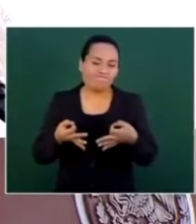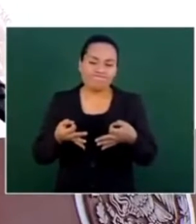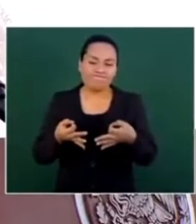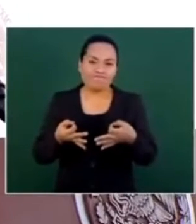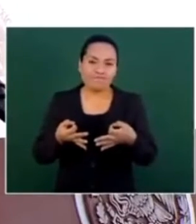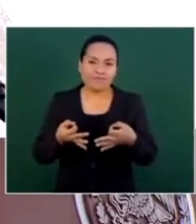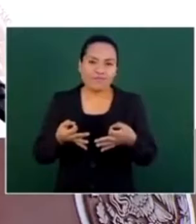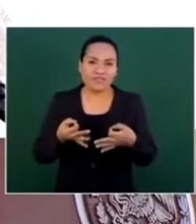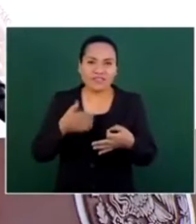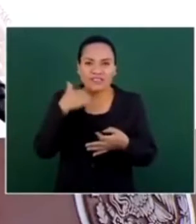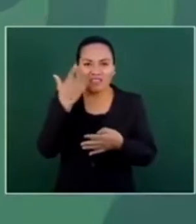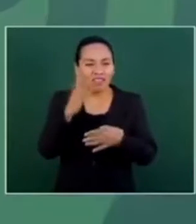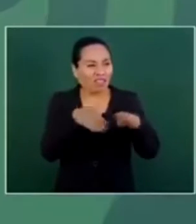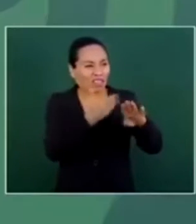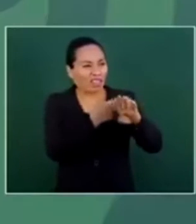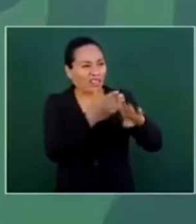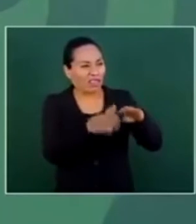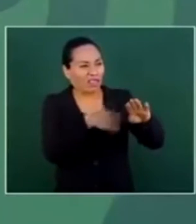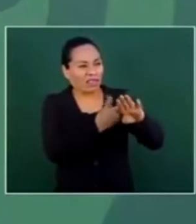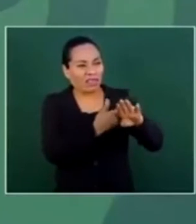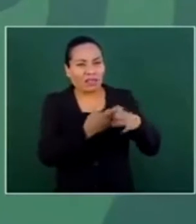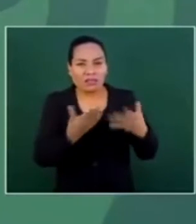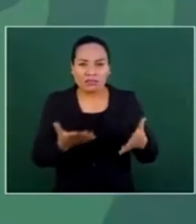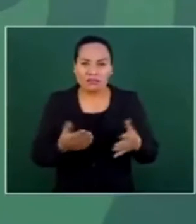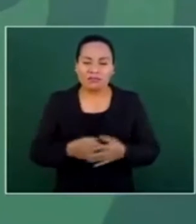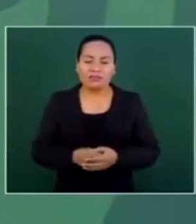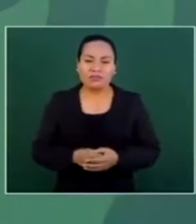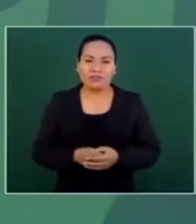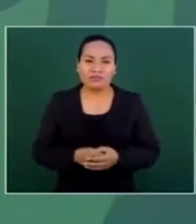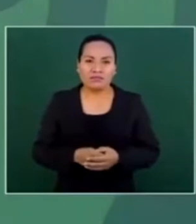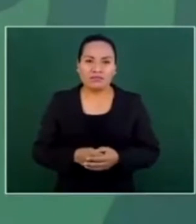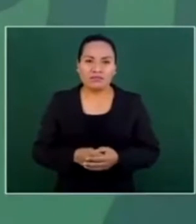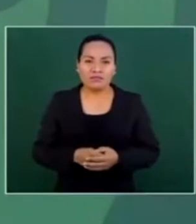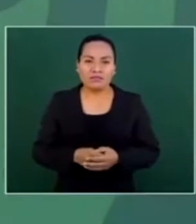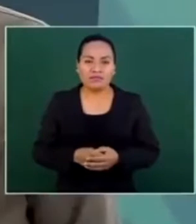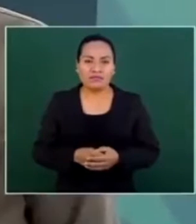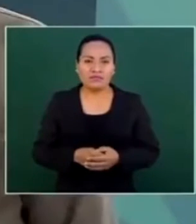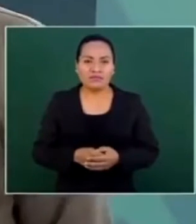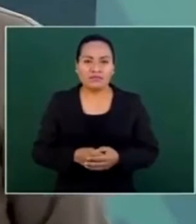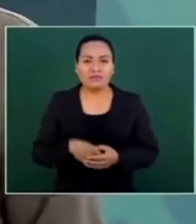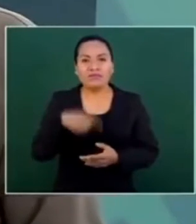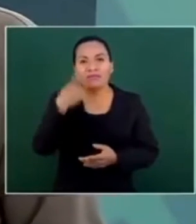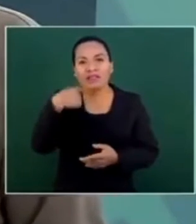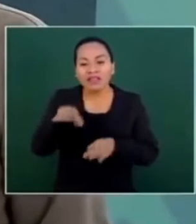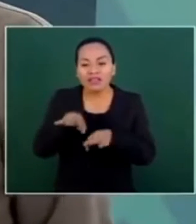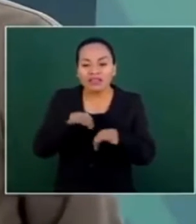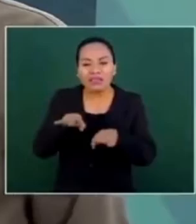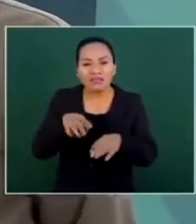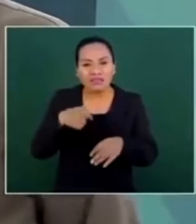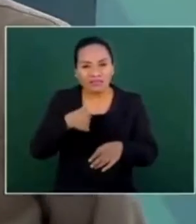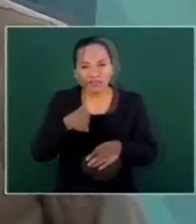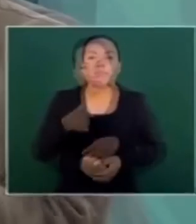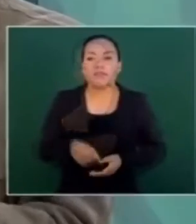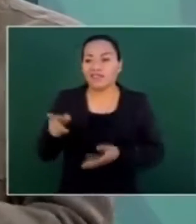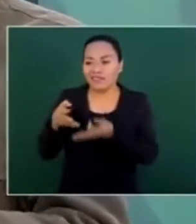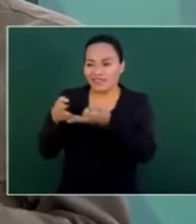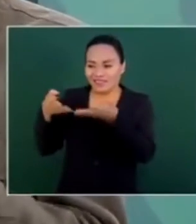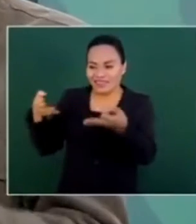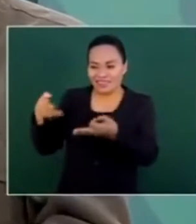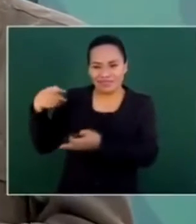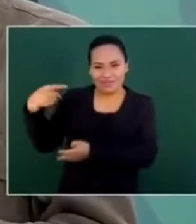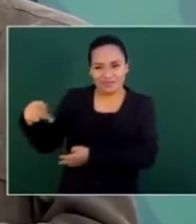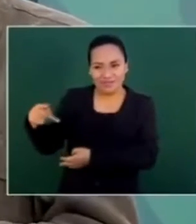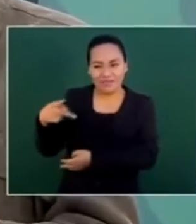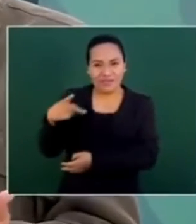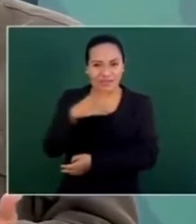buscar mancharnos con la máxima de Lampa del periodismo, que la calumnia cuando no mancha tizna. Que tienen mis hijos,